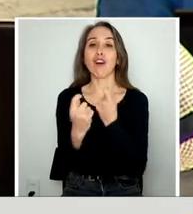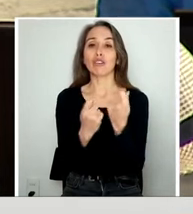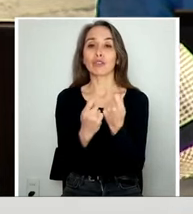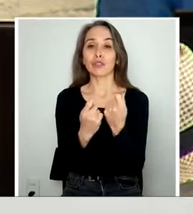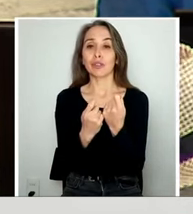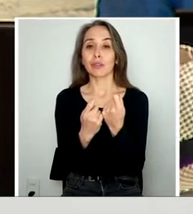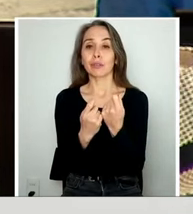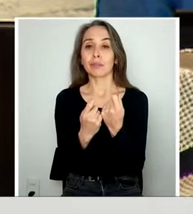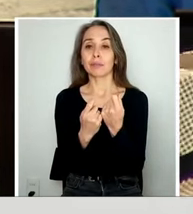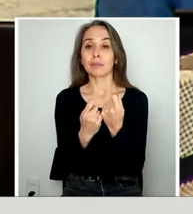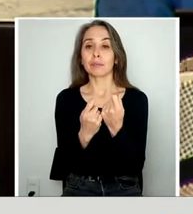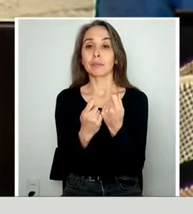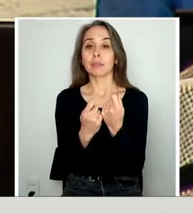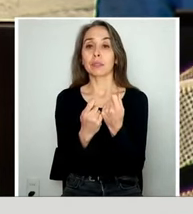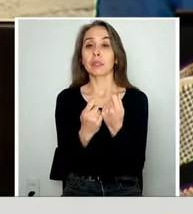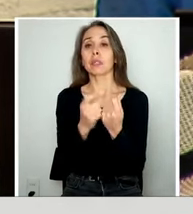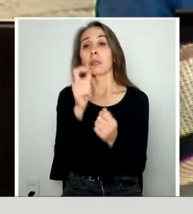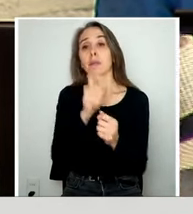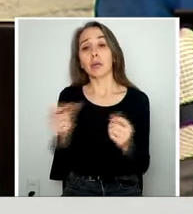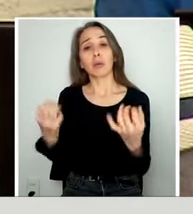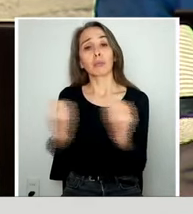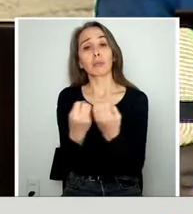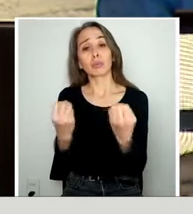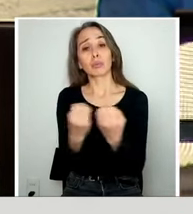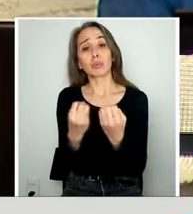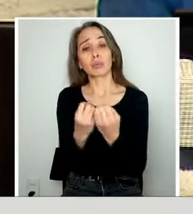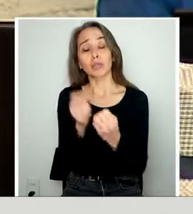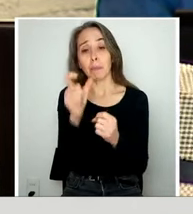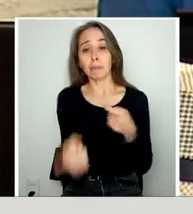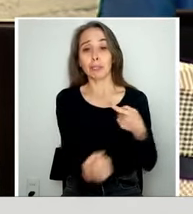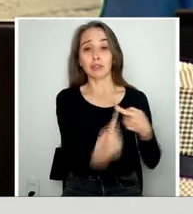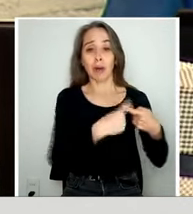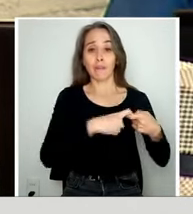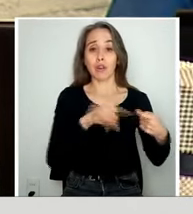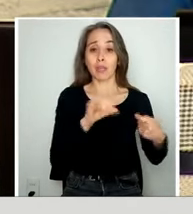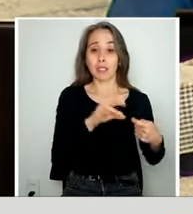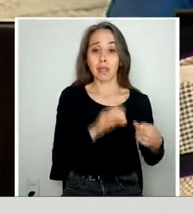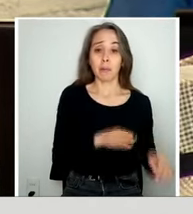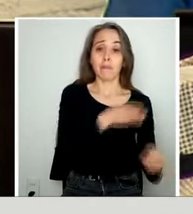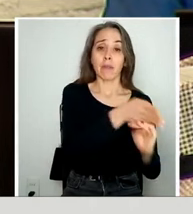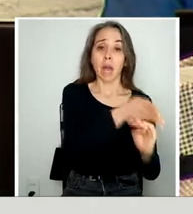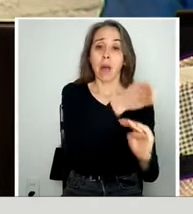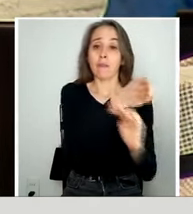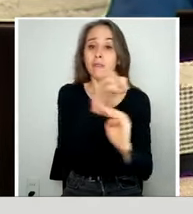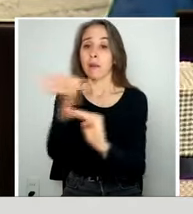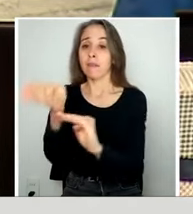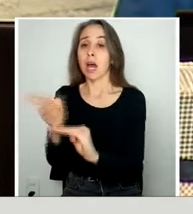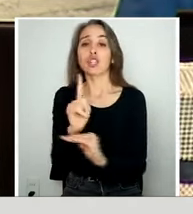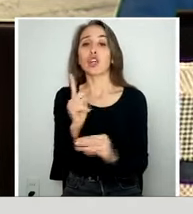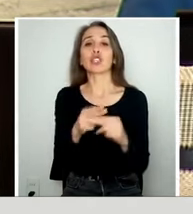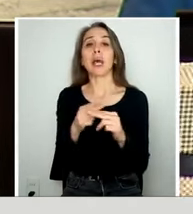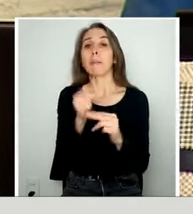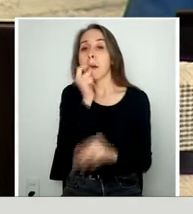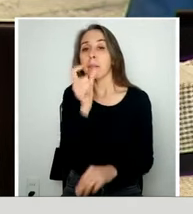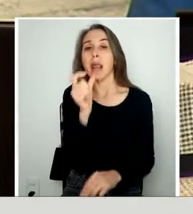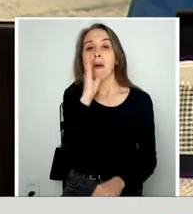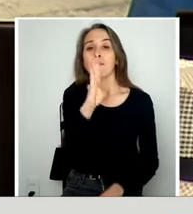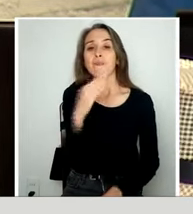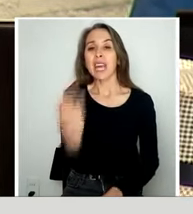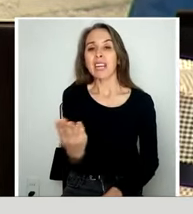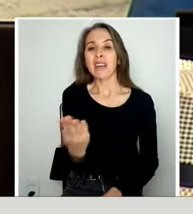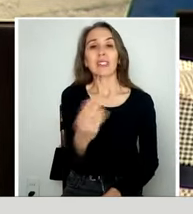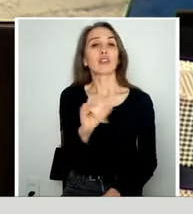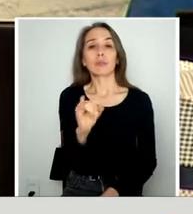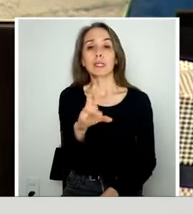que había un peregrinaje de muchos usuarios y usuarias porque no se pueden llevar beneficiario porque la isapre no benefician a